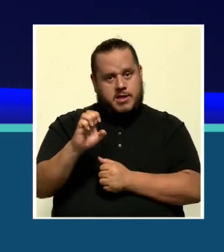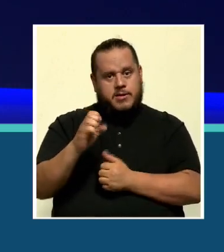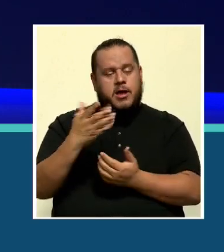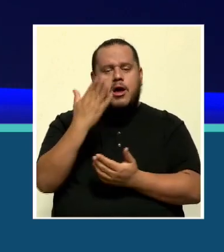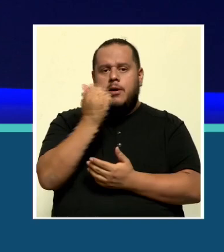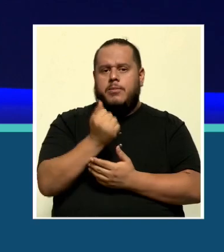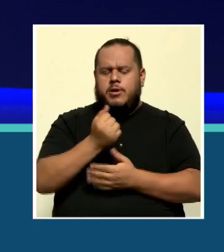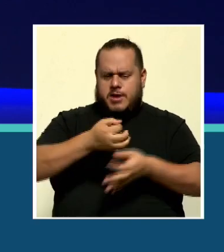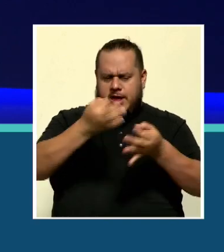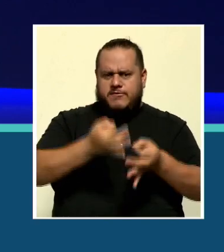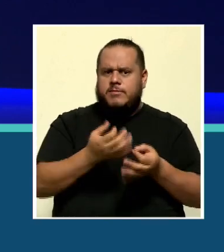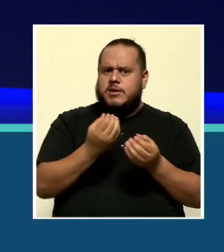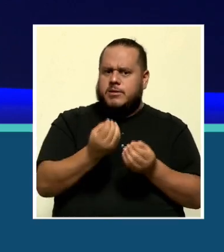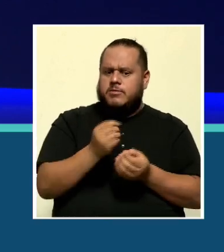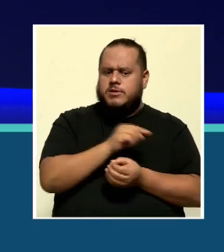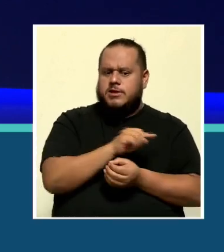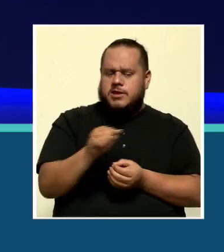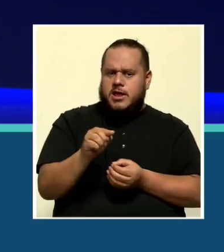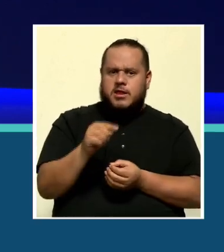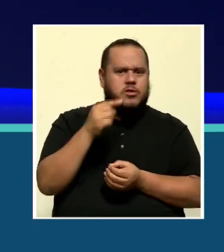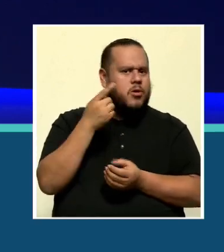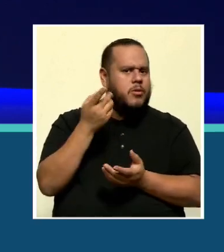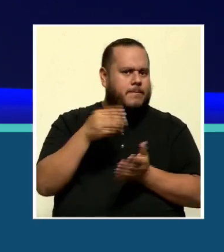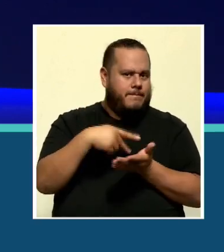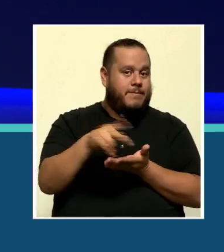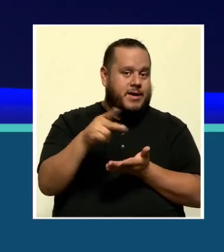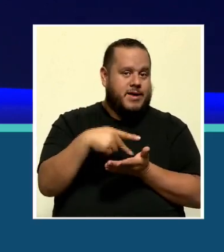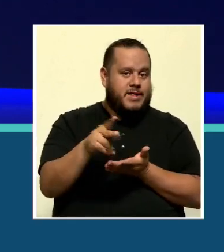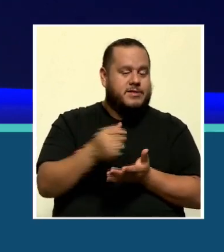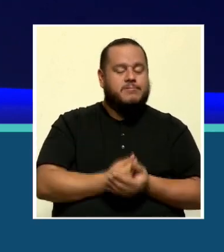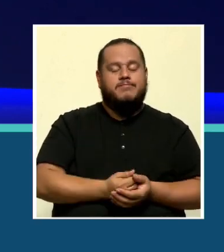ya que afirma que muchas de estas son pagadas.